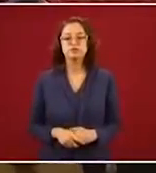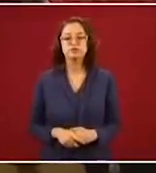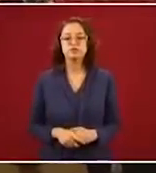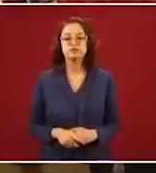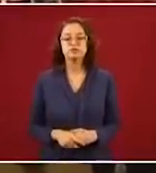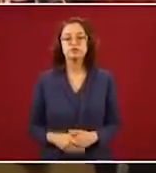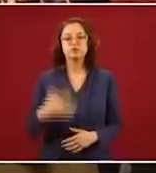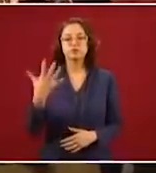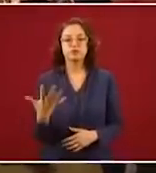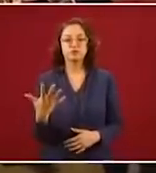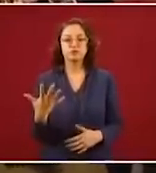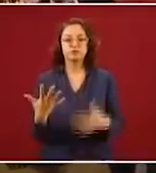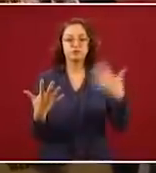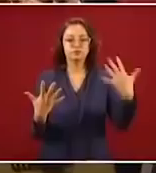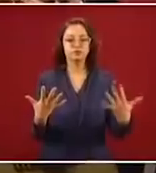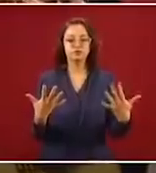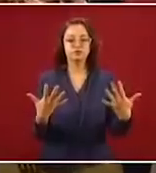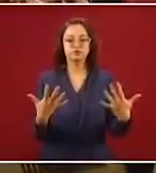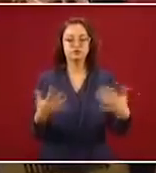5 y 5.